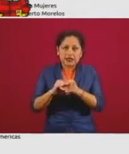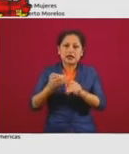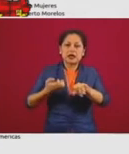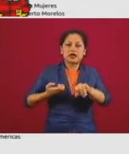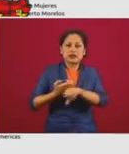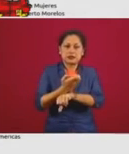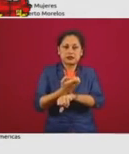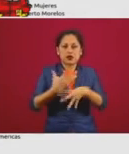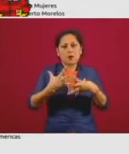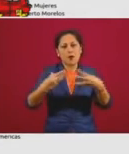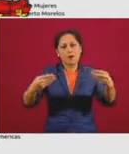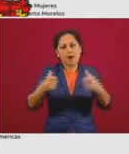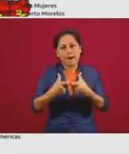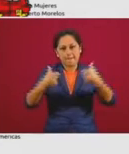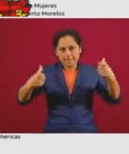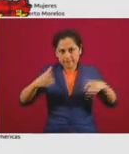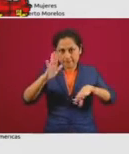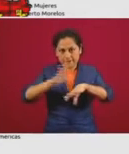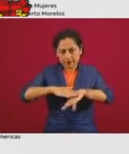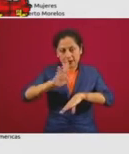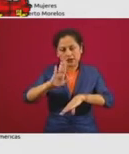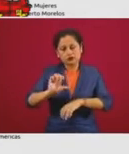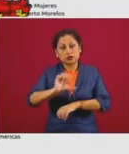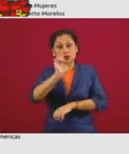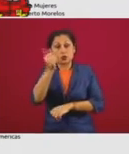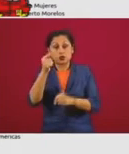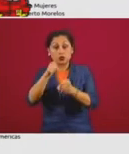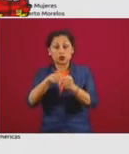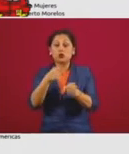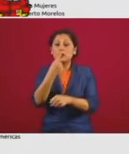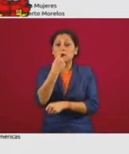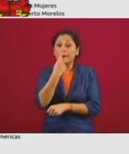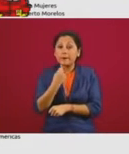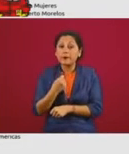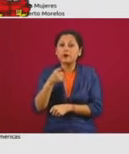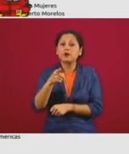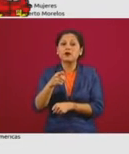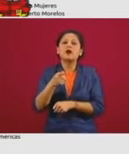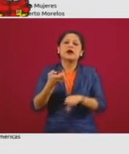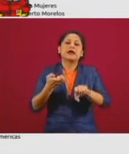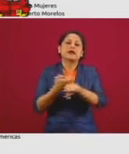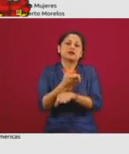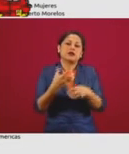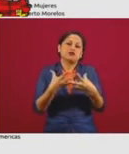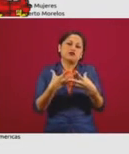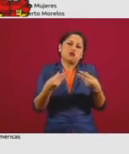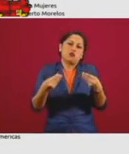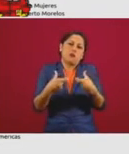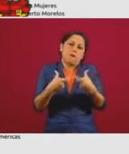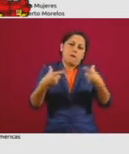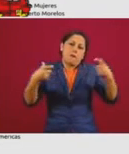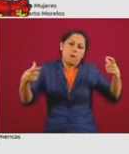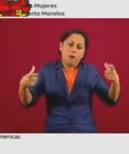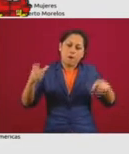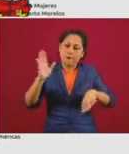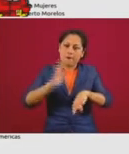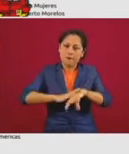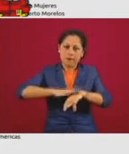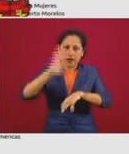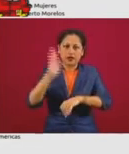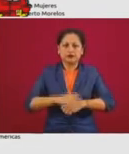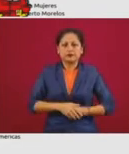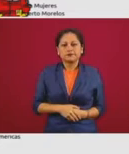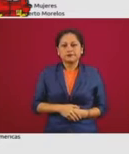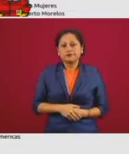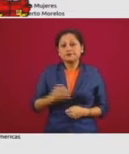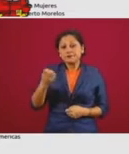El Gobierno de México anunció esta mañana que las medidas de sana distancia se extienden hasta el próximo 30 de mayo, pero en algunas regiones del país que